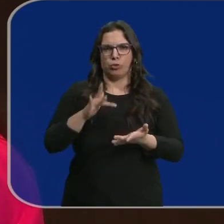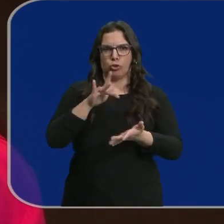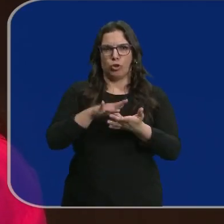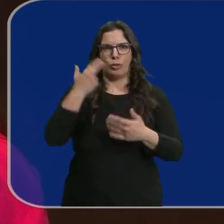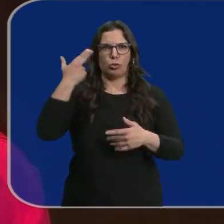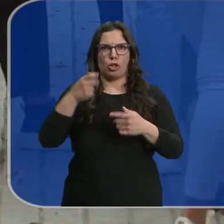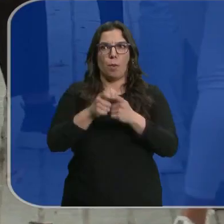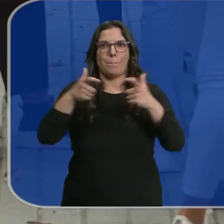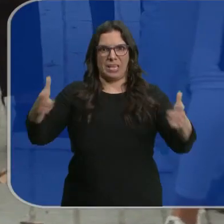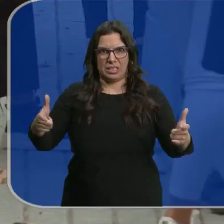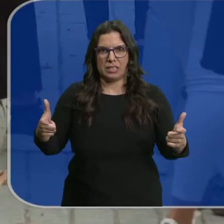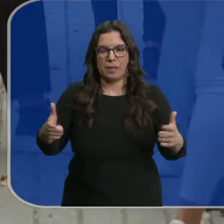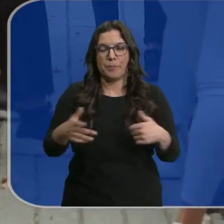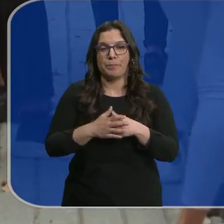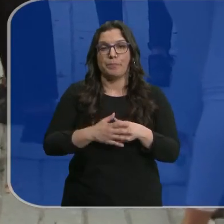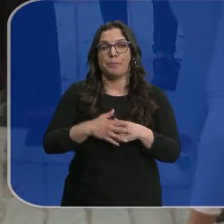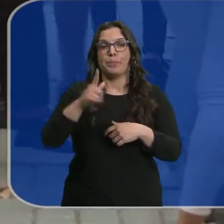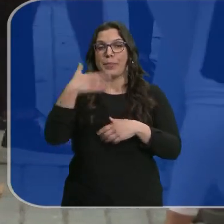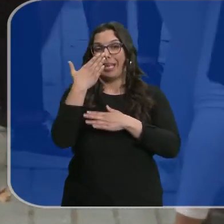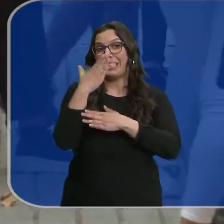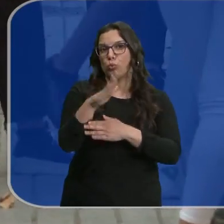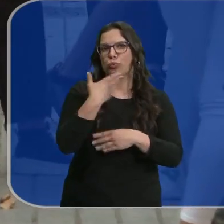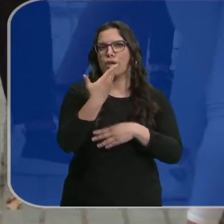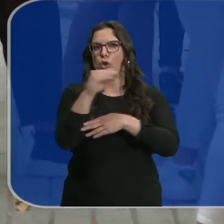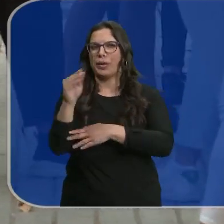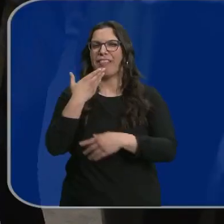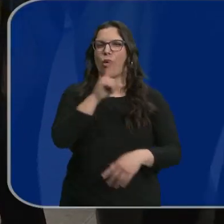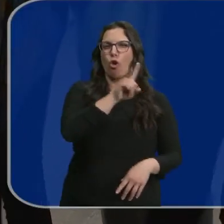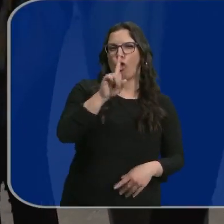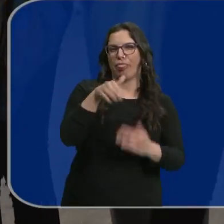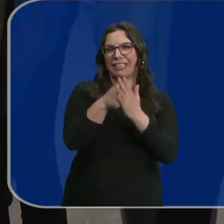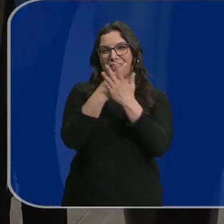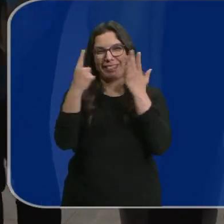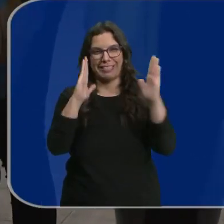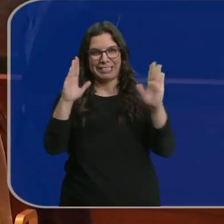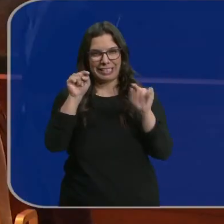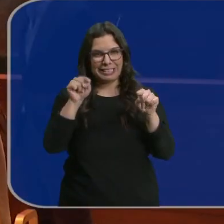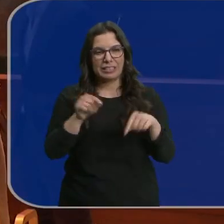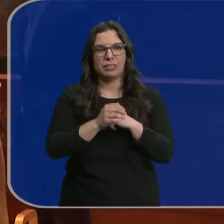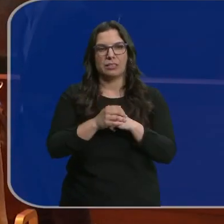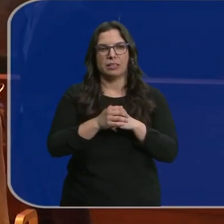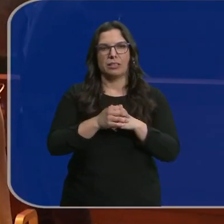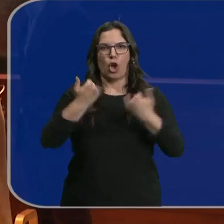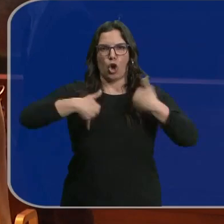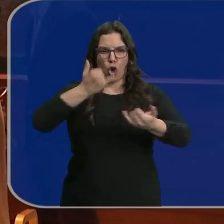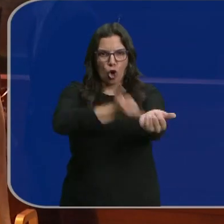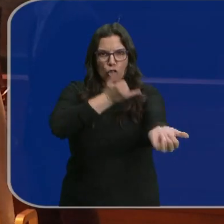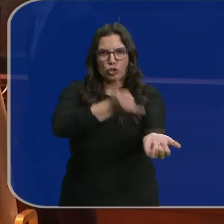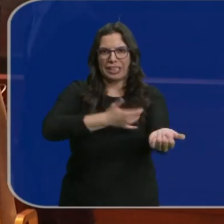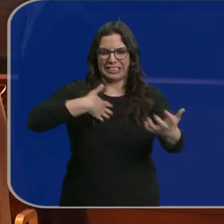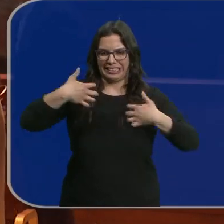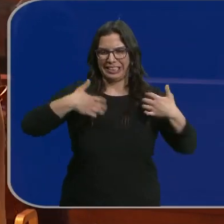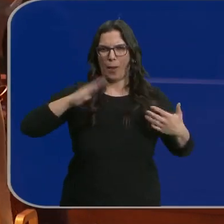superior de suicidios. Y de ahí las actitudes de los más jóvenes de entre 11 y 16 años. De cortes, de rañazos,